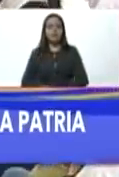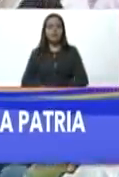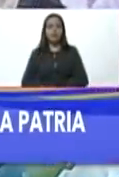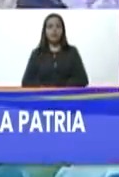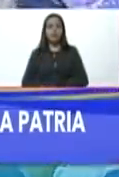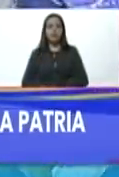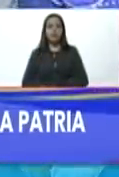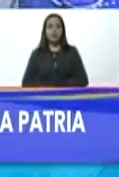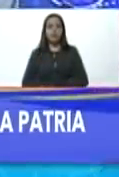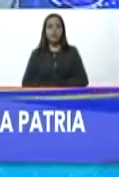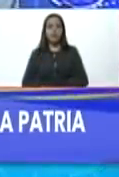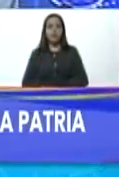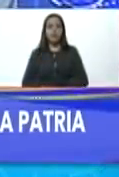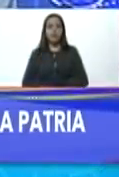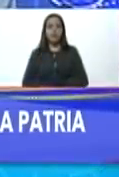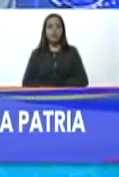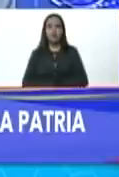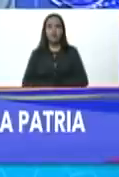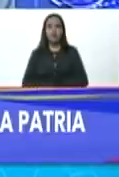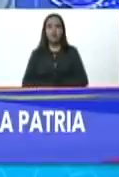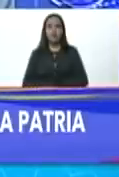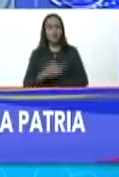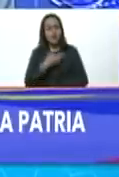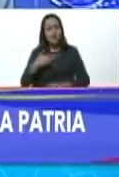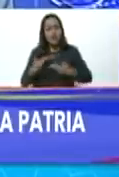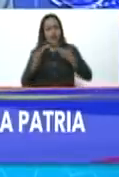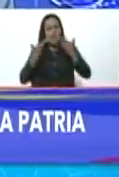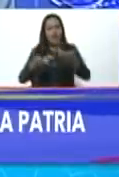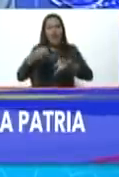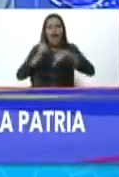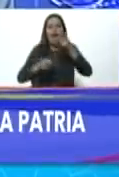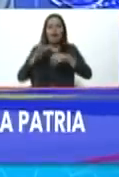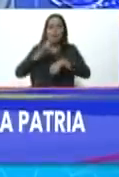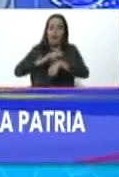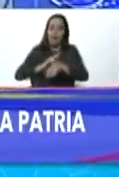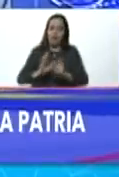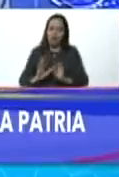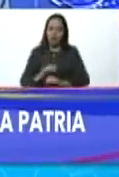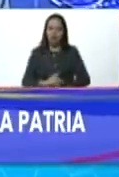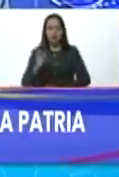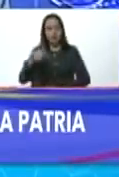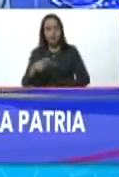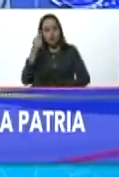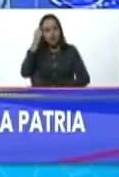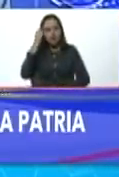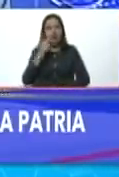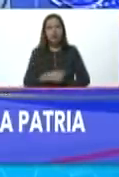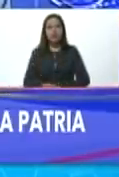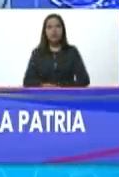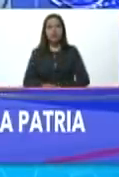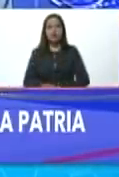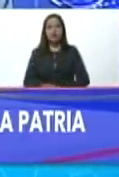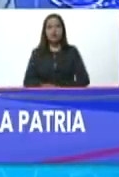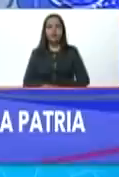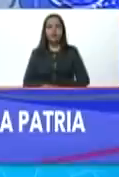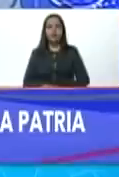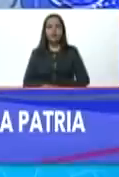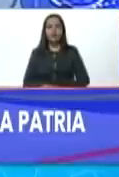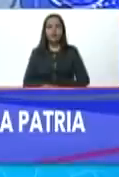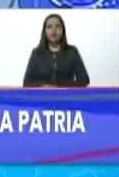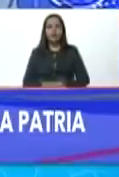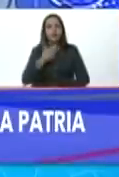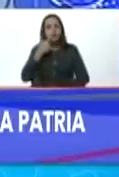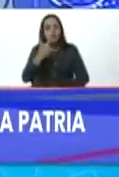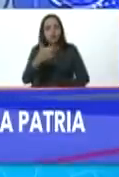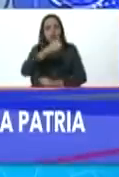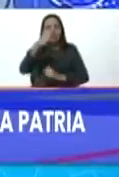traía, bueno, porque quería regalarles algo a los médicos y a las médicas en su día. Y le he dicho a